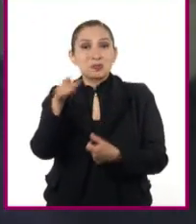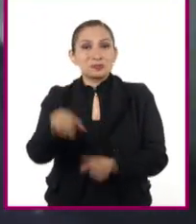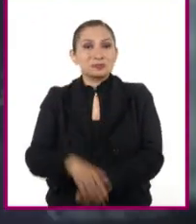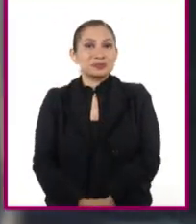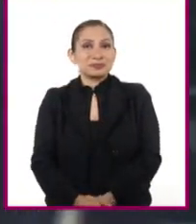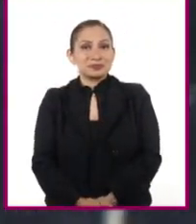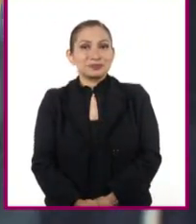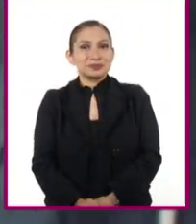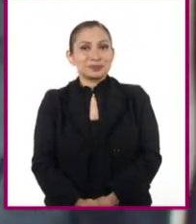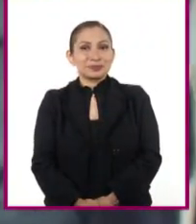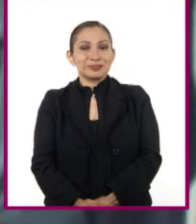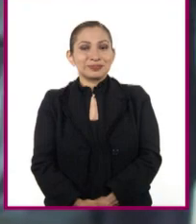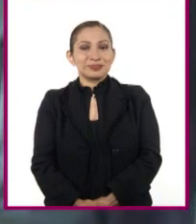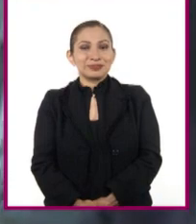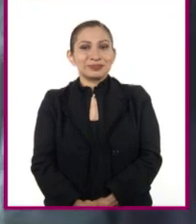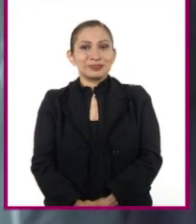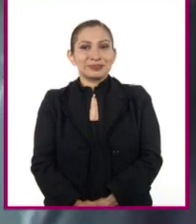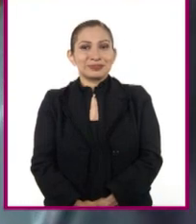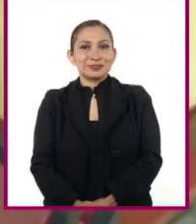adquirido.